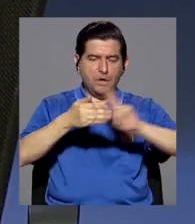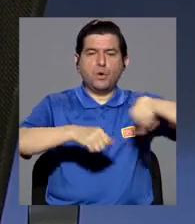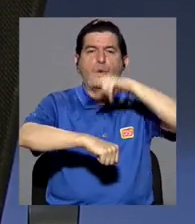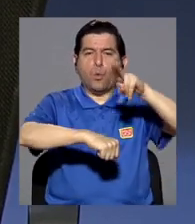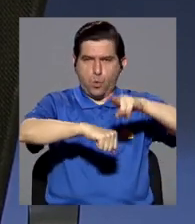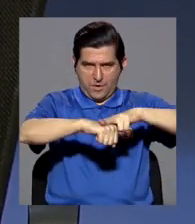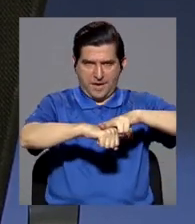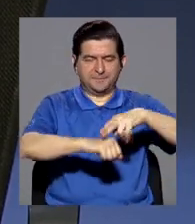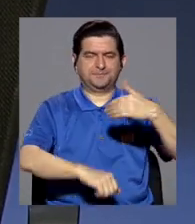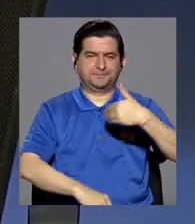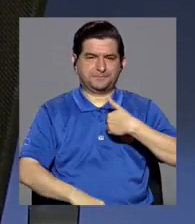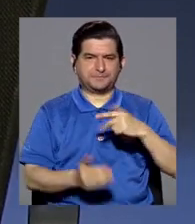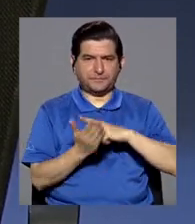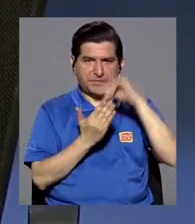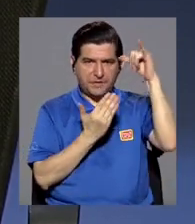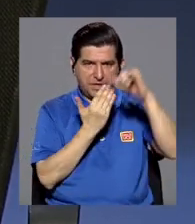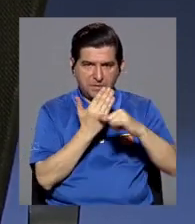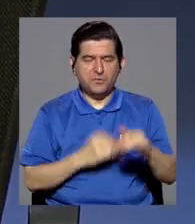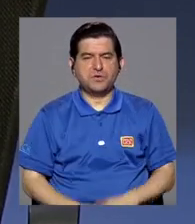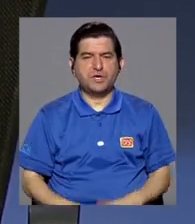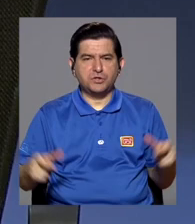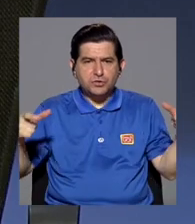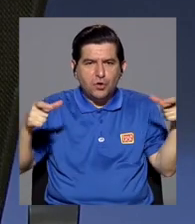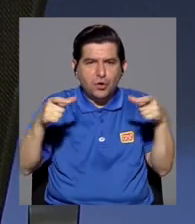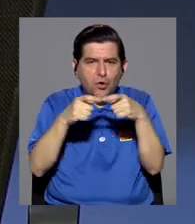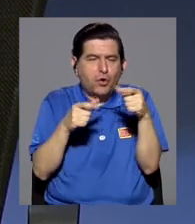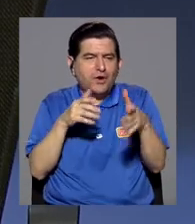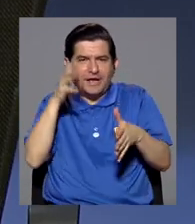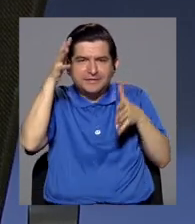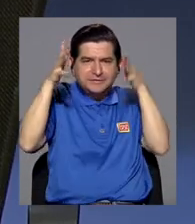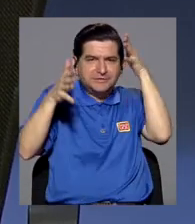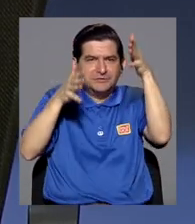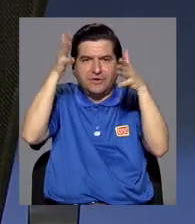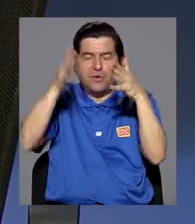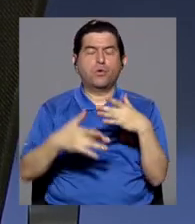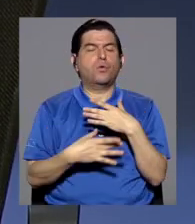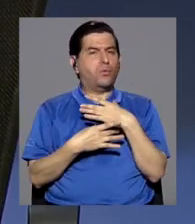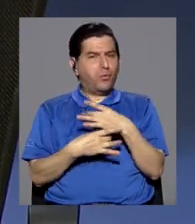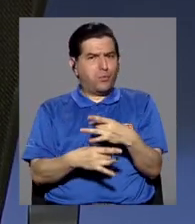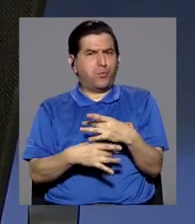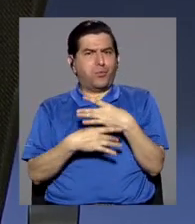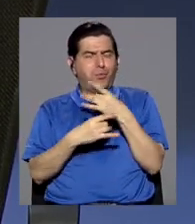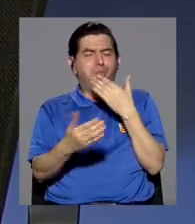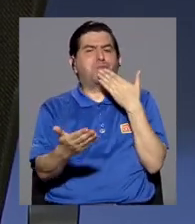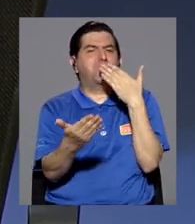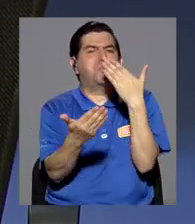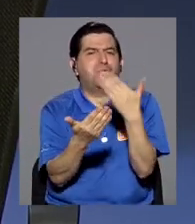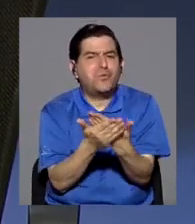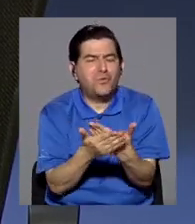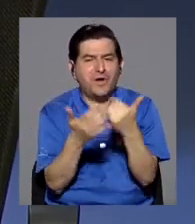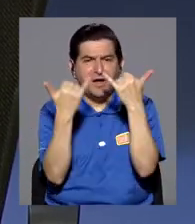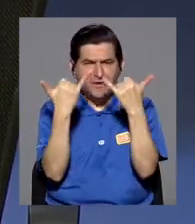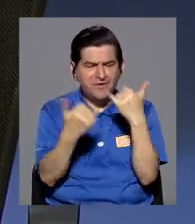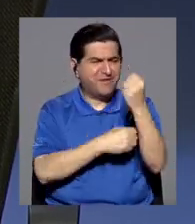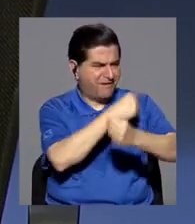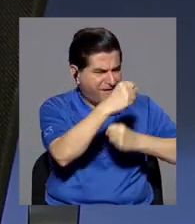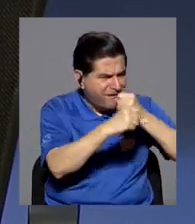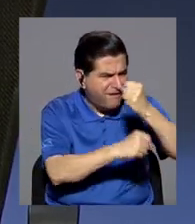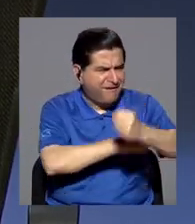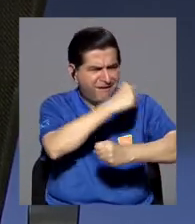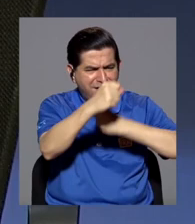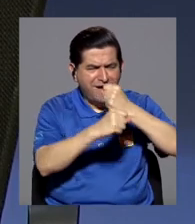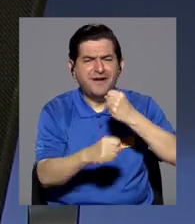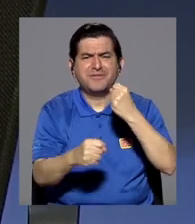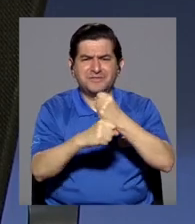nacional tiene un proyecto que se llama conexiones creativas muy interesante muy bueno y ya tienen varios años